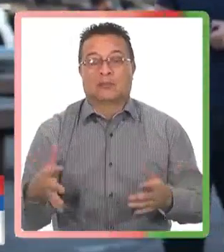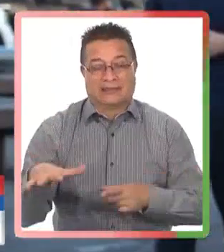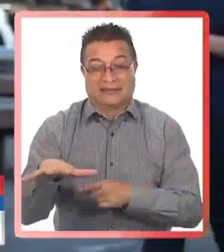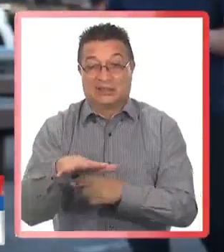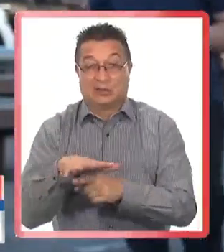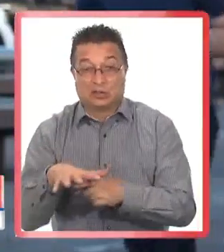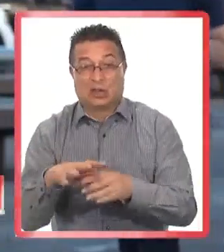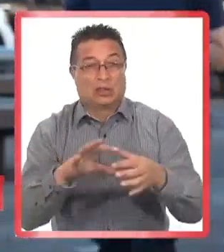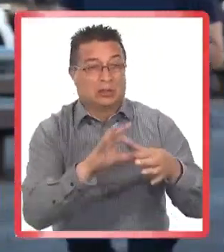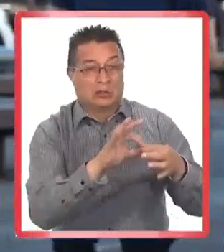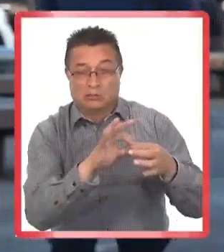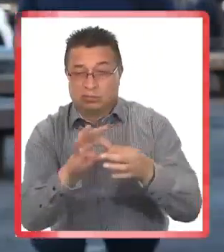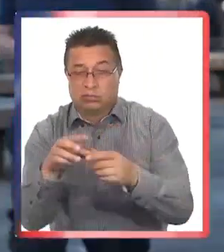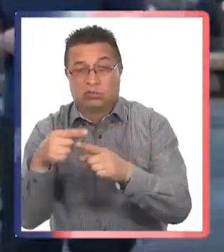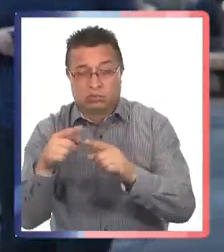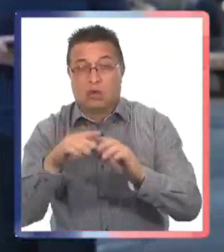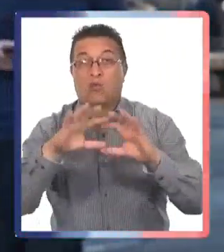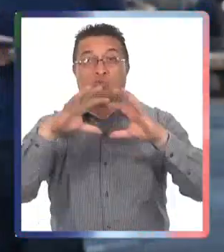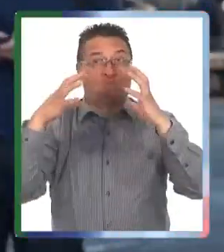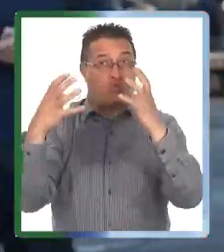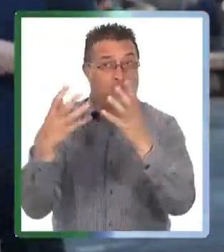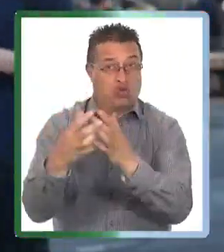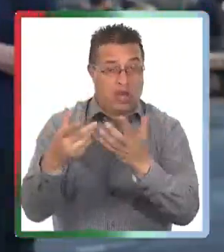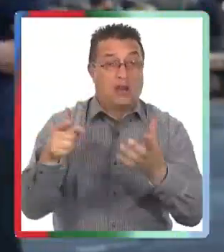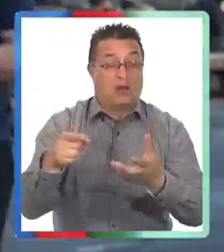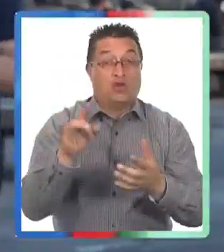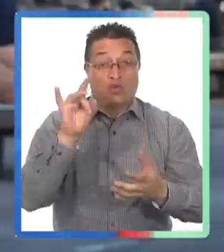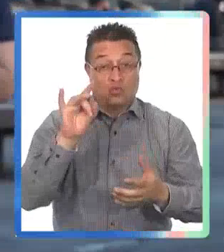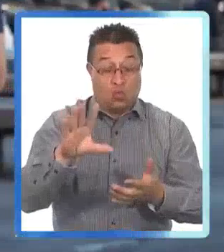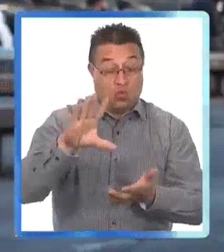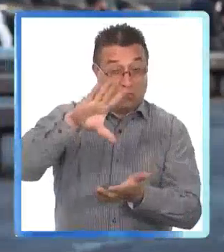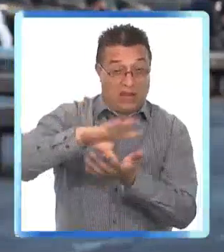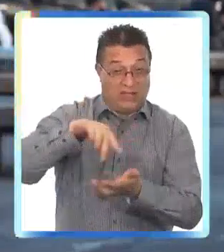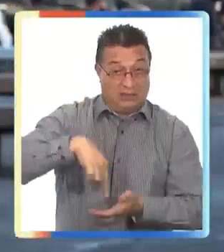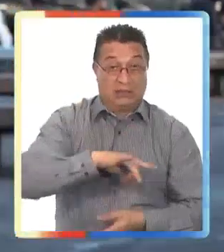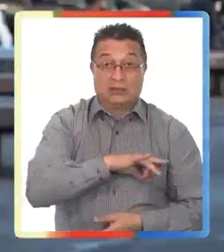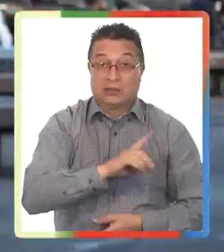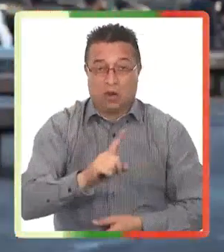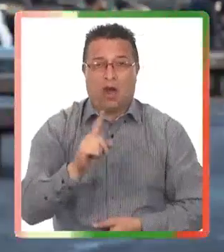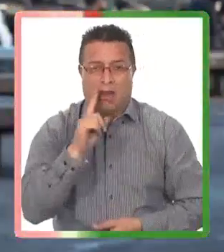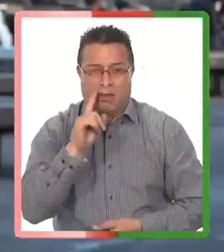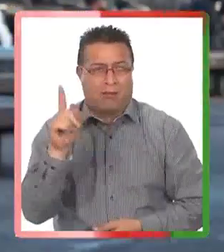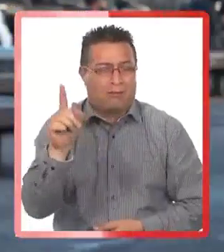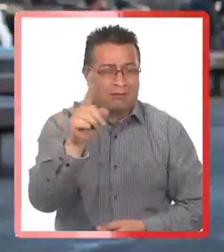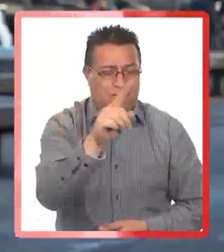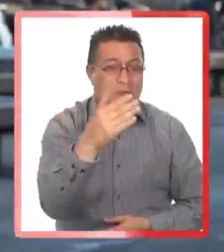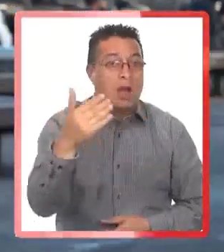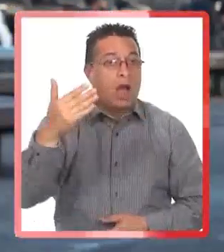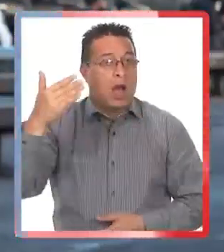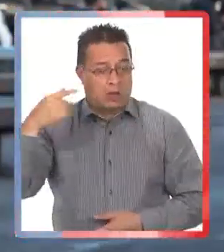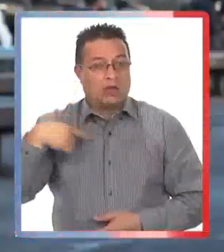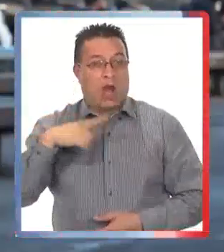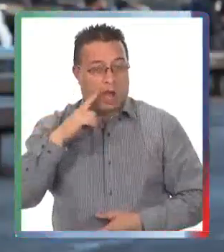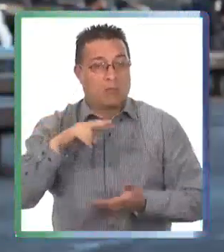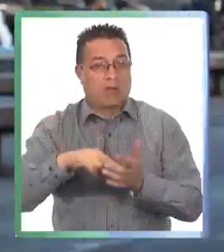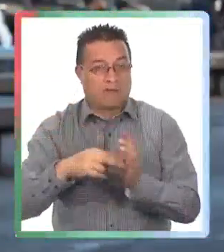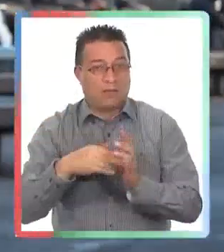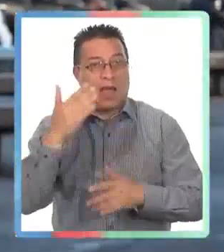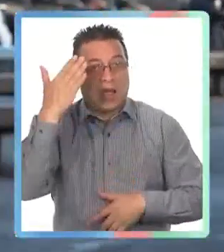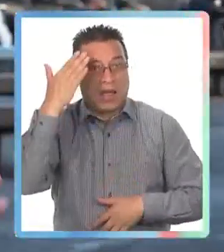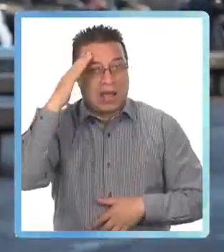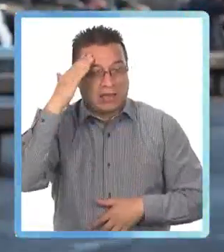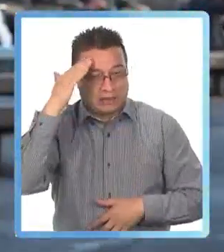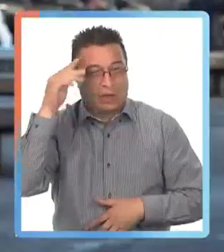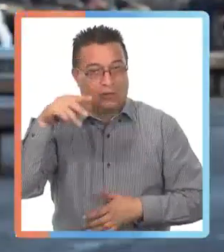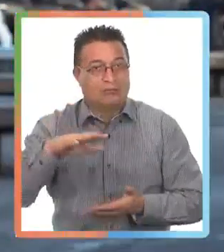situaciones y contingencias que han ocurrido a nivel mundial. O sea, nosotros no somos el único país afectado, pero sí desde antes ya veníamos con un problema de salud mental que se